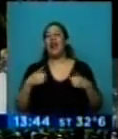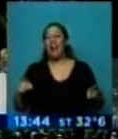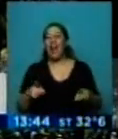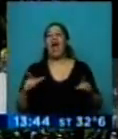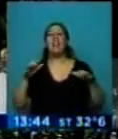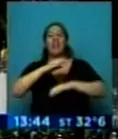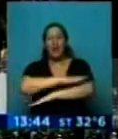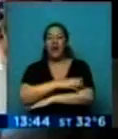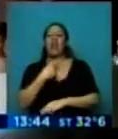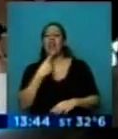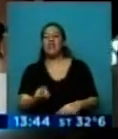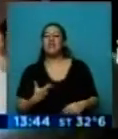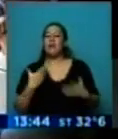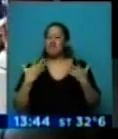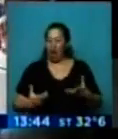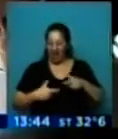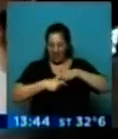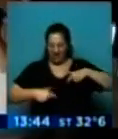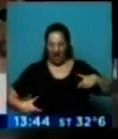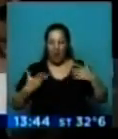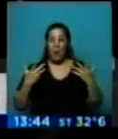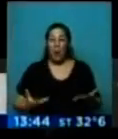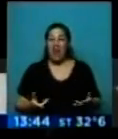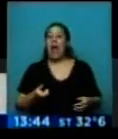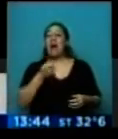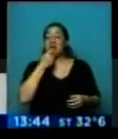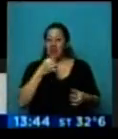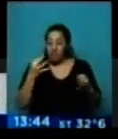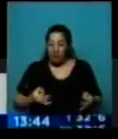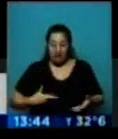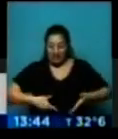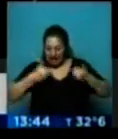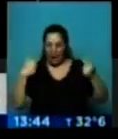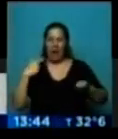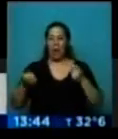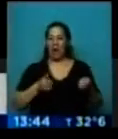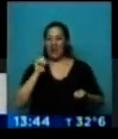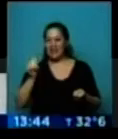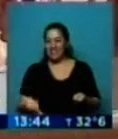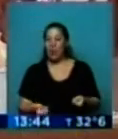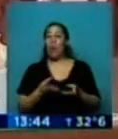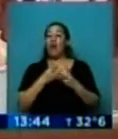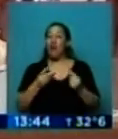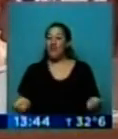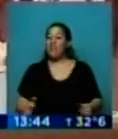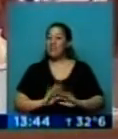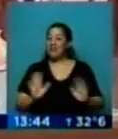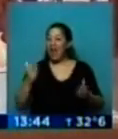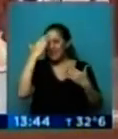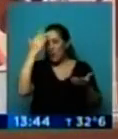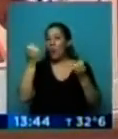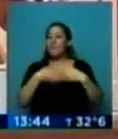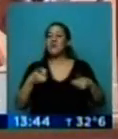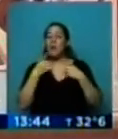gente, lo había dicho, me molesta la banda para poder bailar, si no lo haría, y en cuanto terminemos con el saludo, va a empezar la